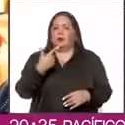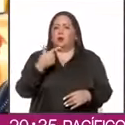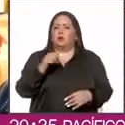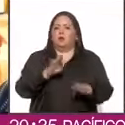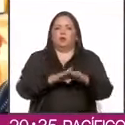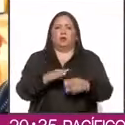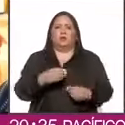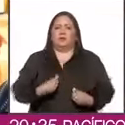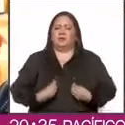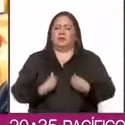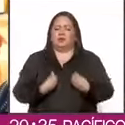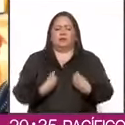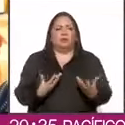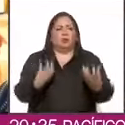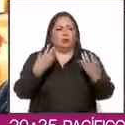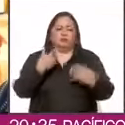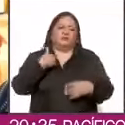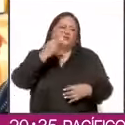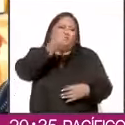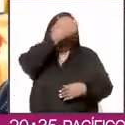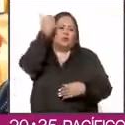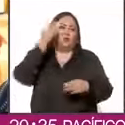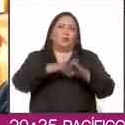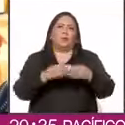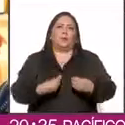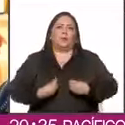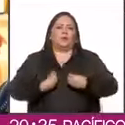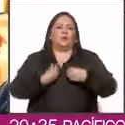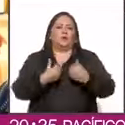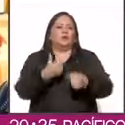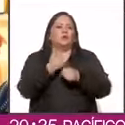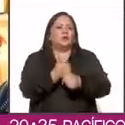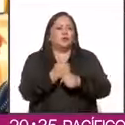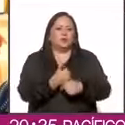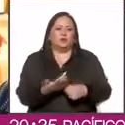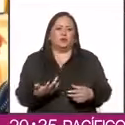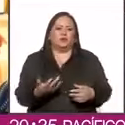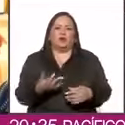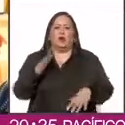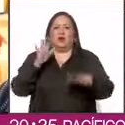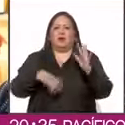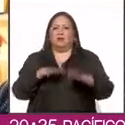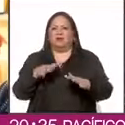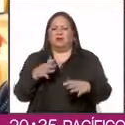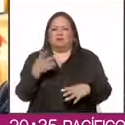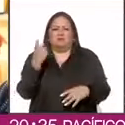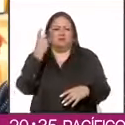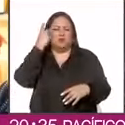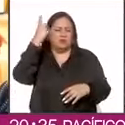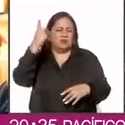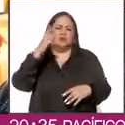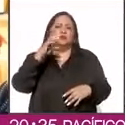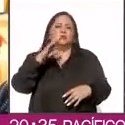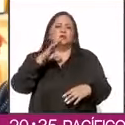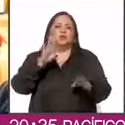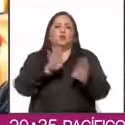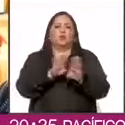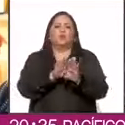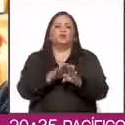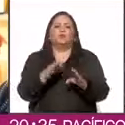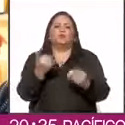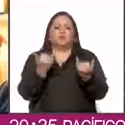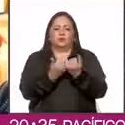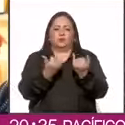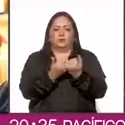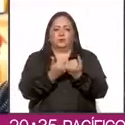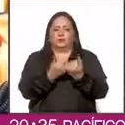la vida tan fuertes, yo no sé, golpes como del odio de Dios, como si ante ellos